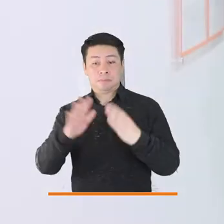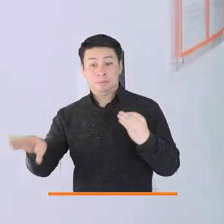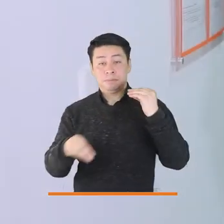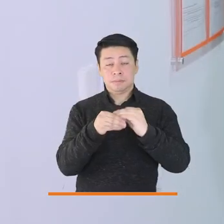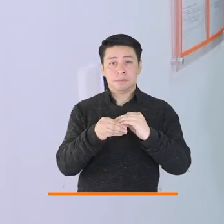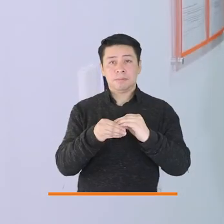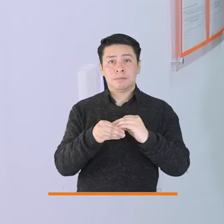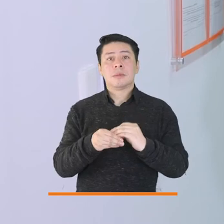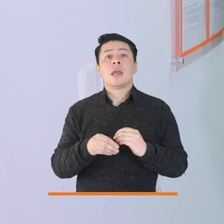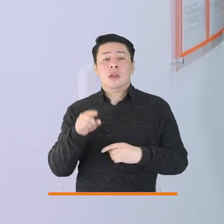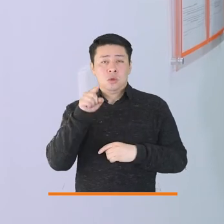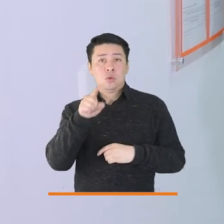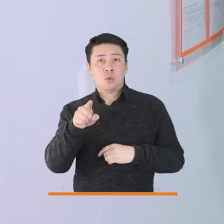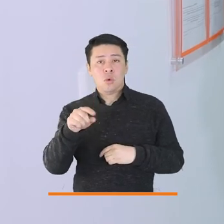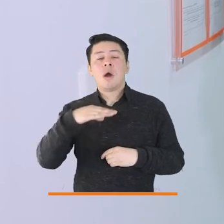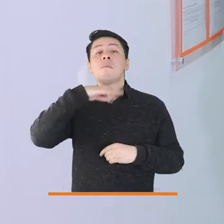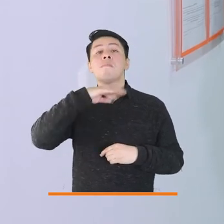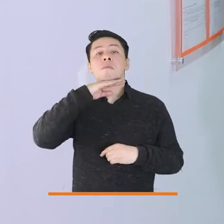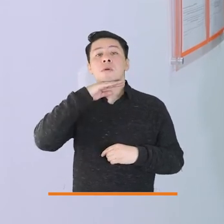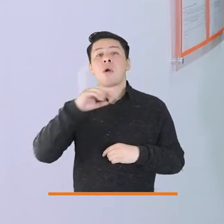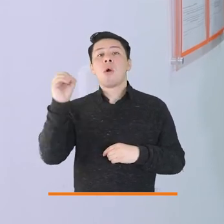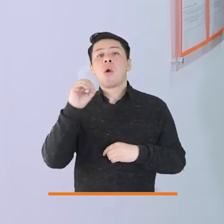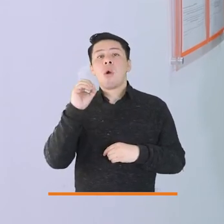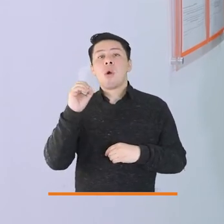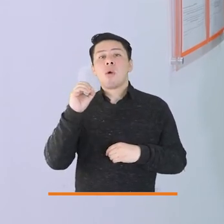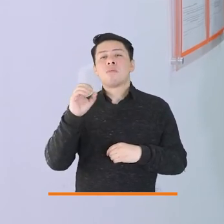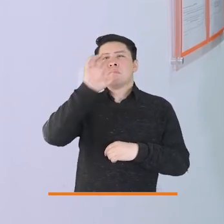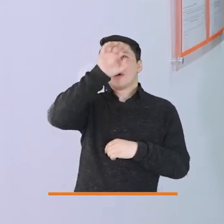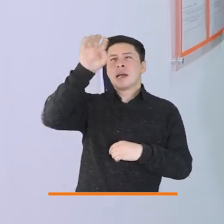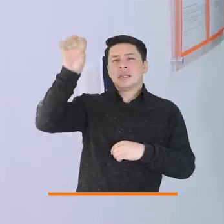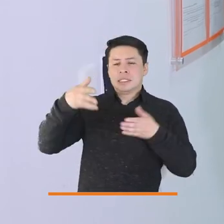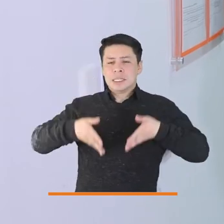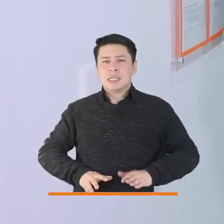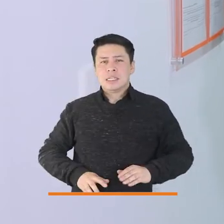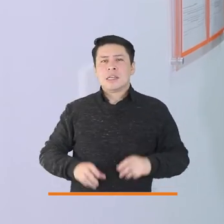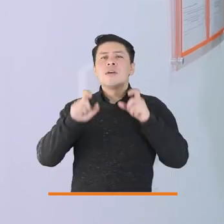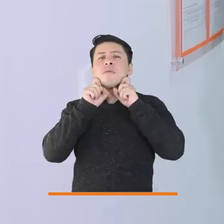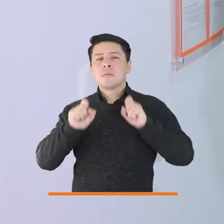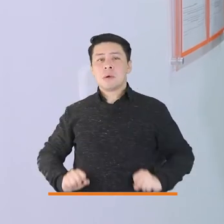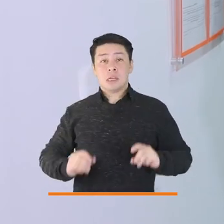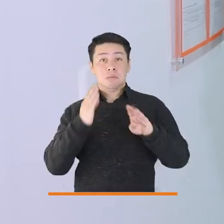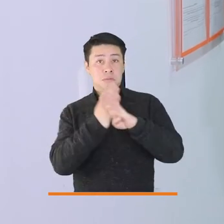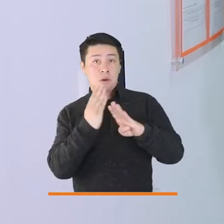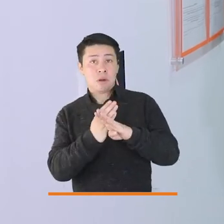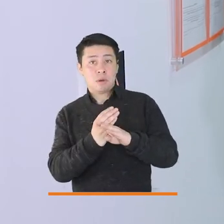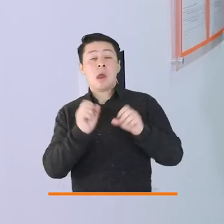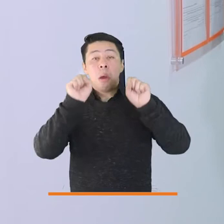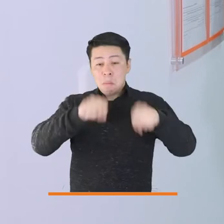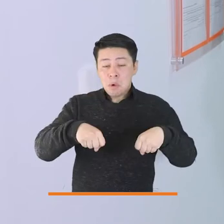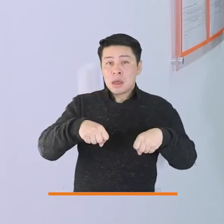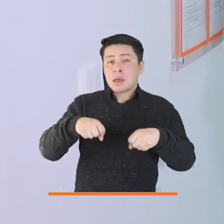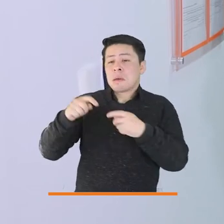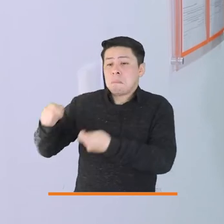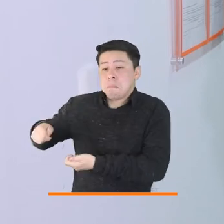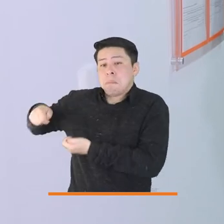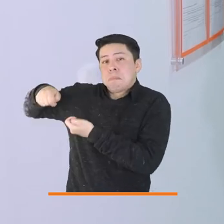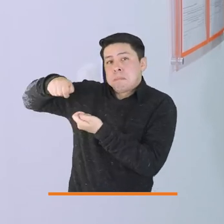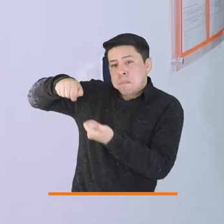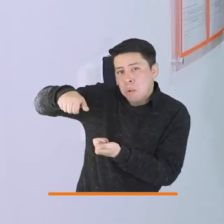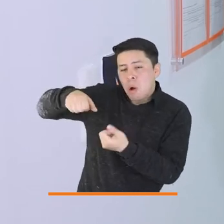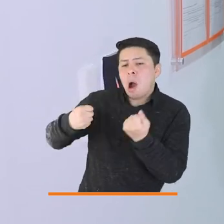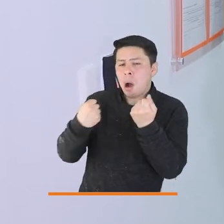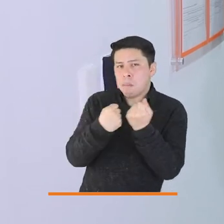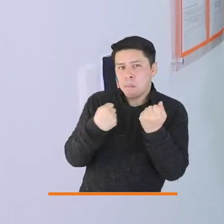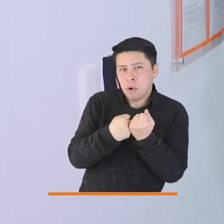Oriéntame. Además, si eres adolescente o provienes de un país en crisis humanitaria, existe la posibilidad